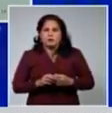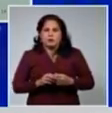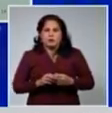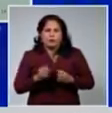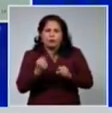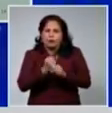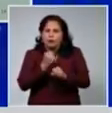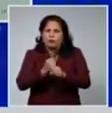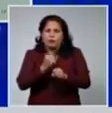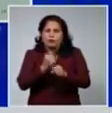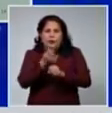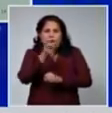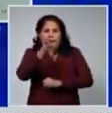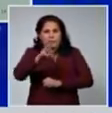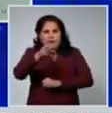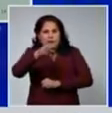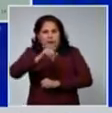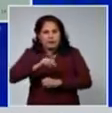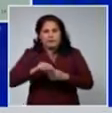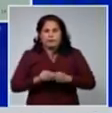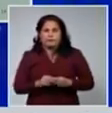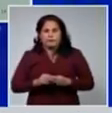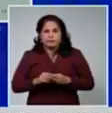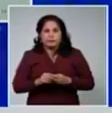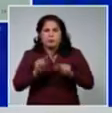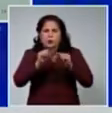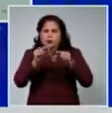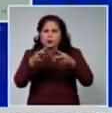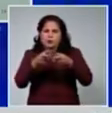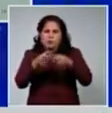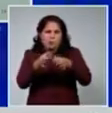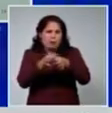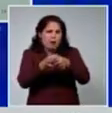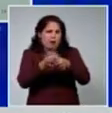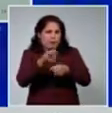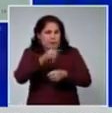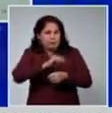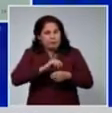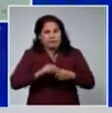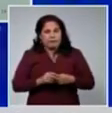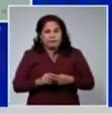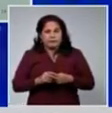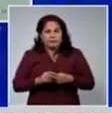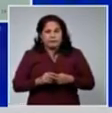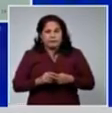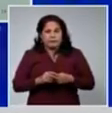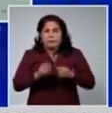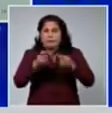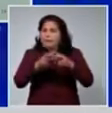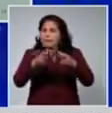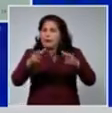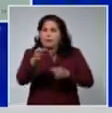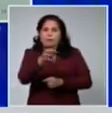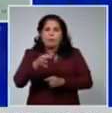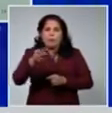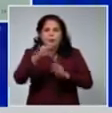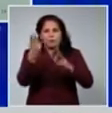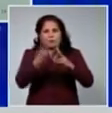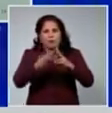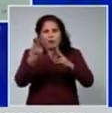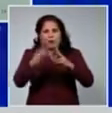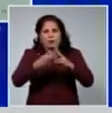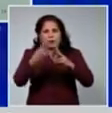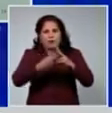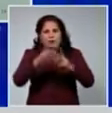recetas sin fronteras el día anterior indeterminado del municipio de 9